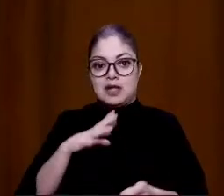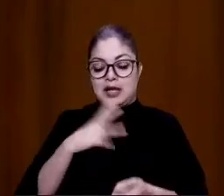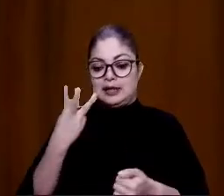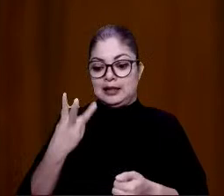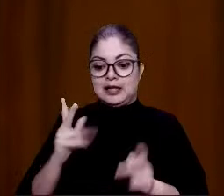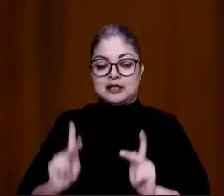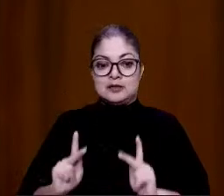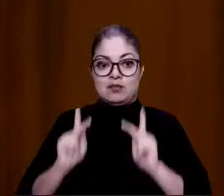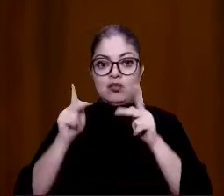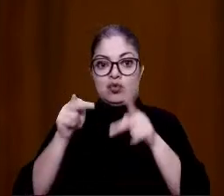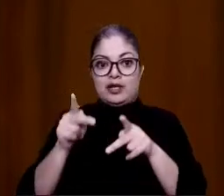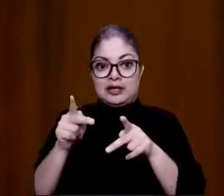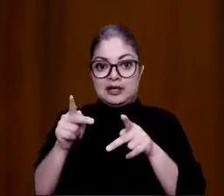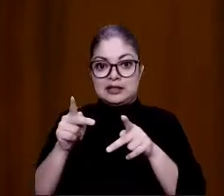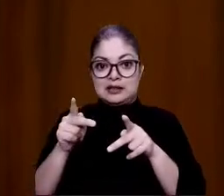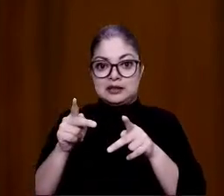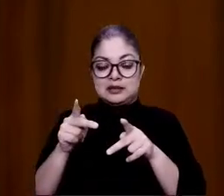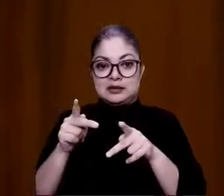puentes.